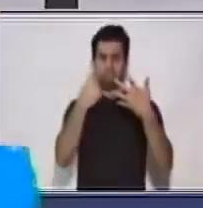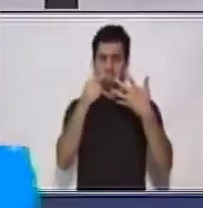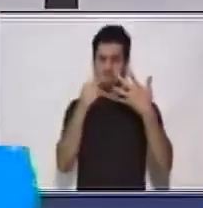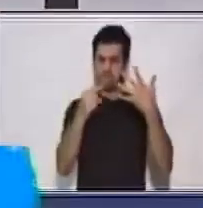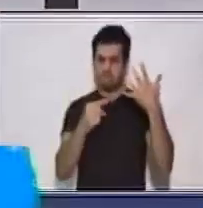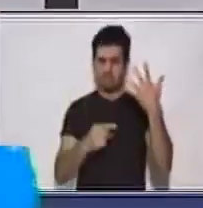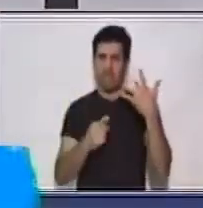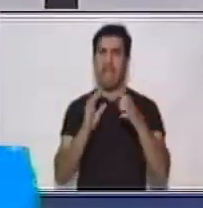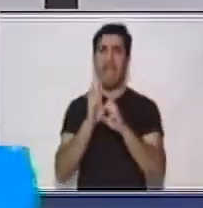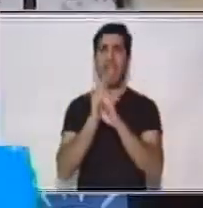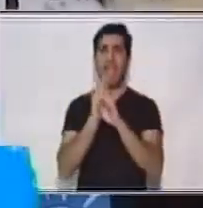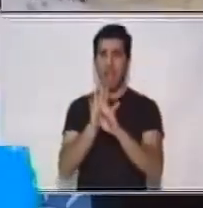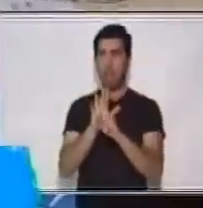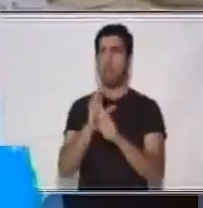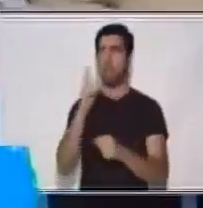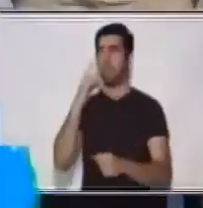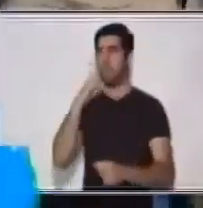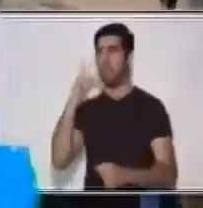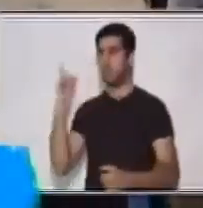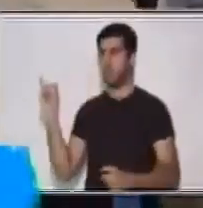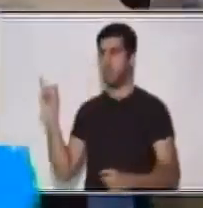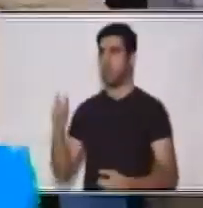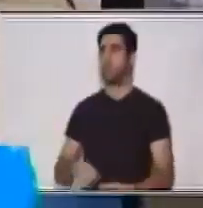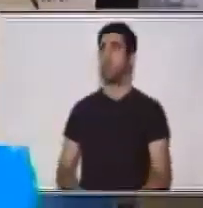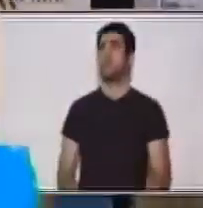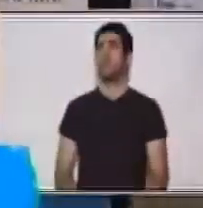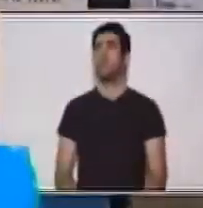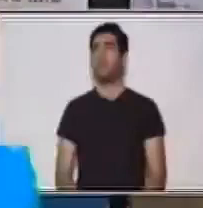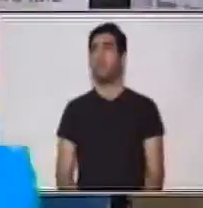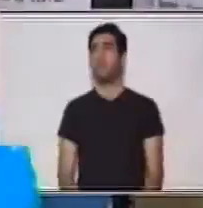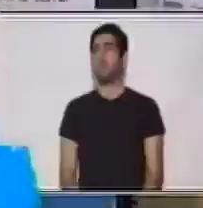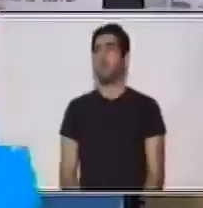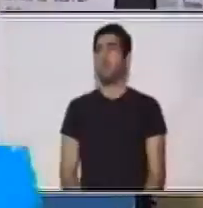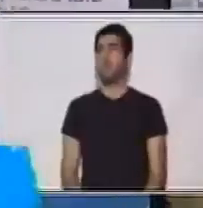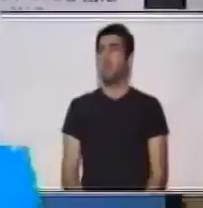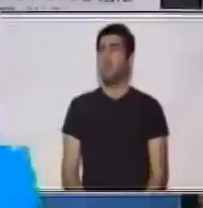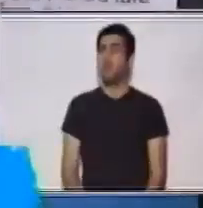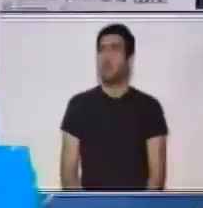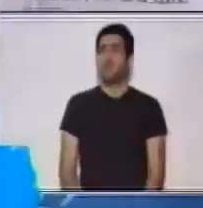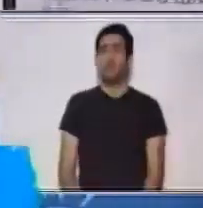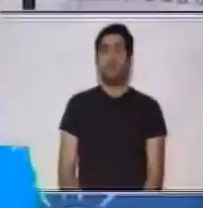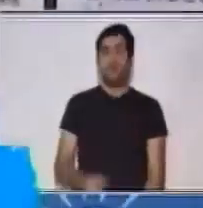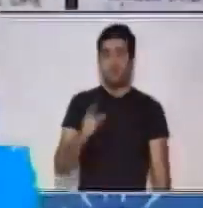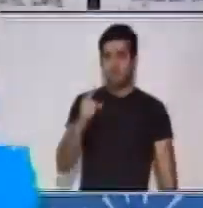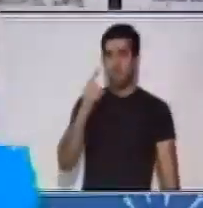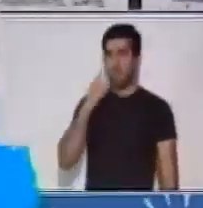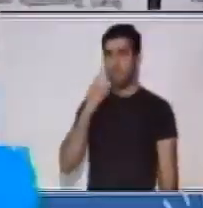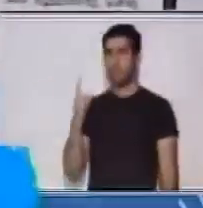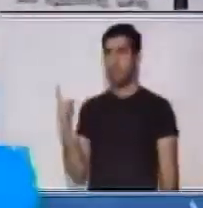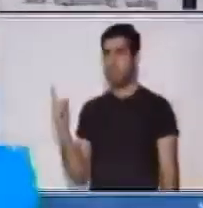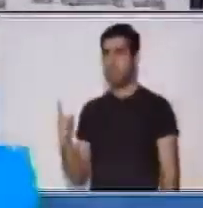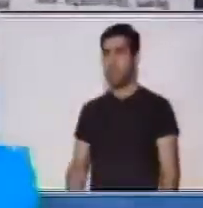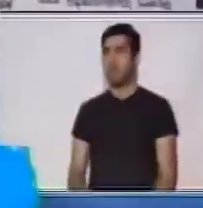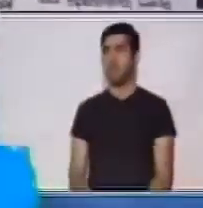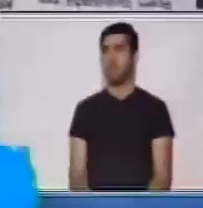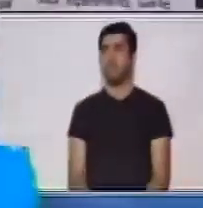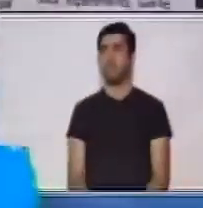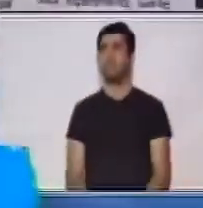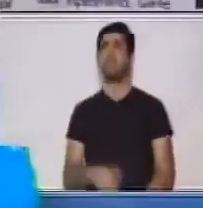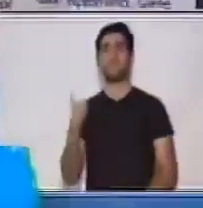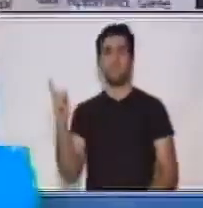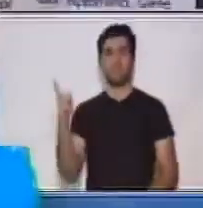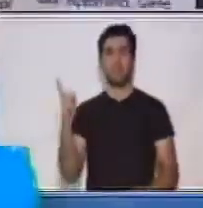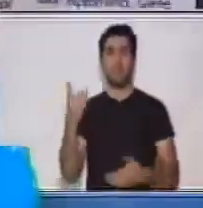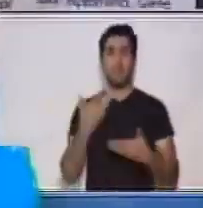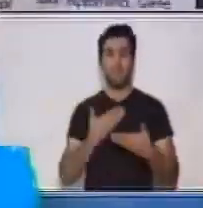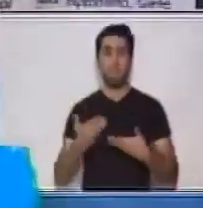ejemplos que vamos a detallar a continuación de manera general. Y es que dentro de la poesía